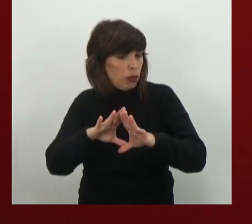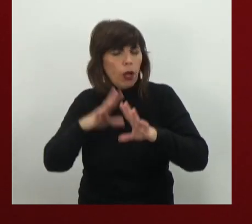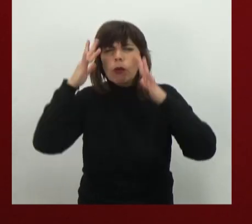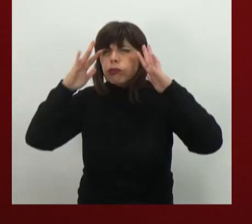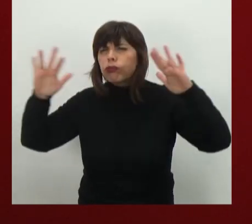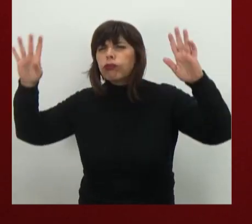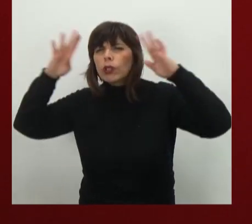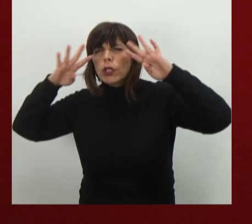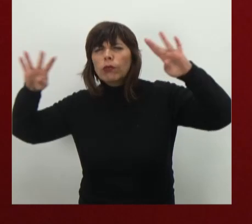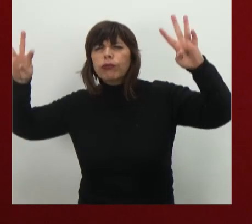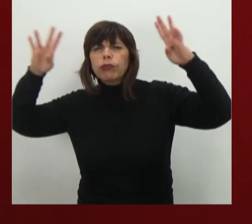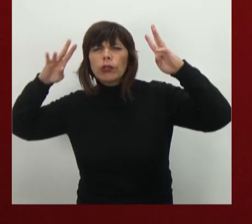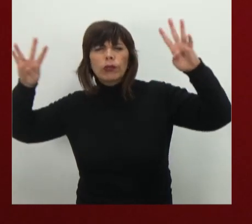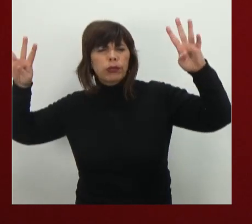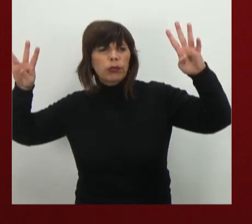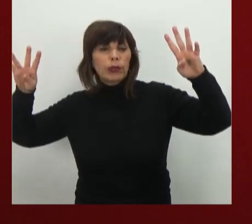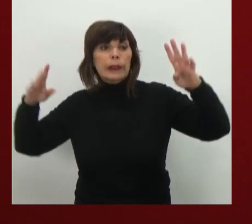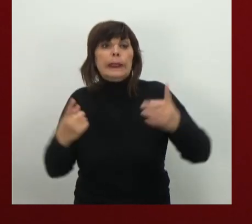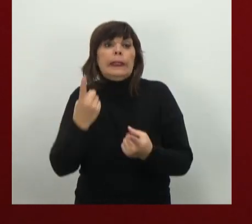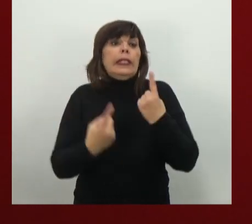que se nos ha olvidado lo que es necesario.